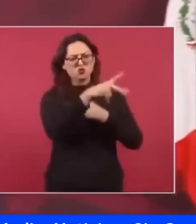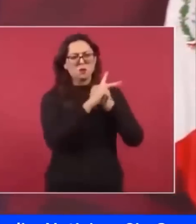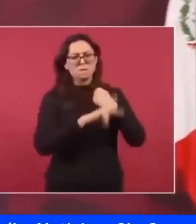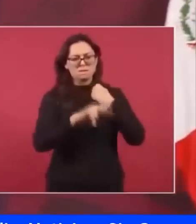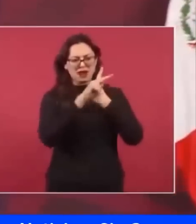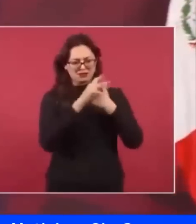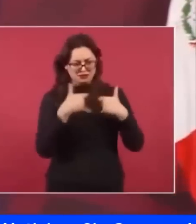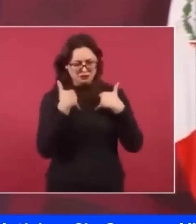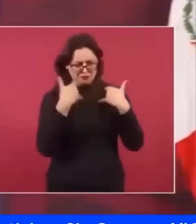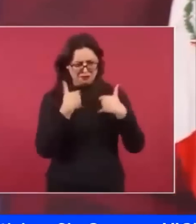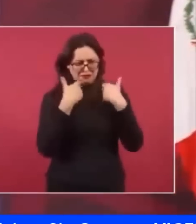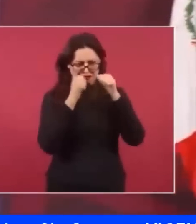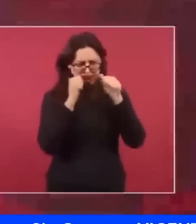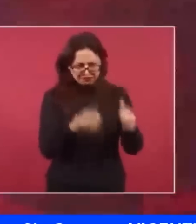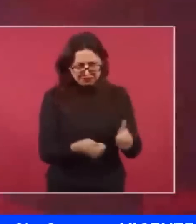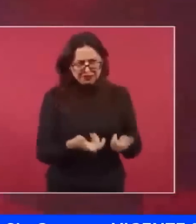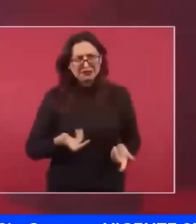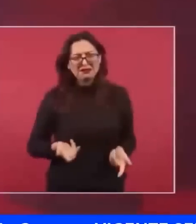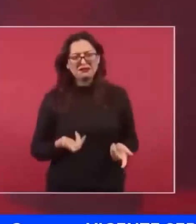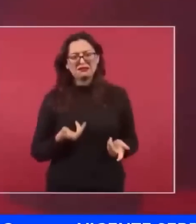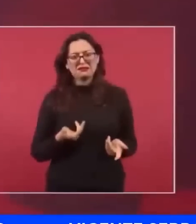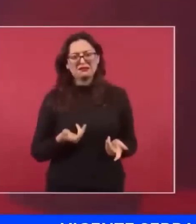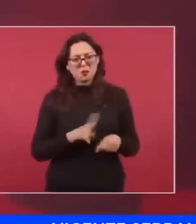por los jóvenes de su país?